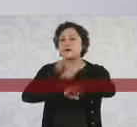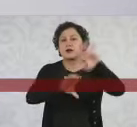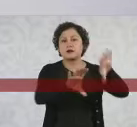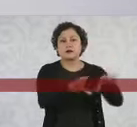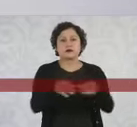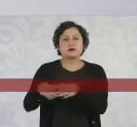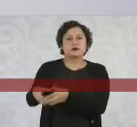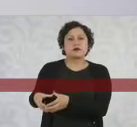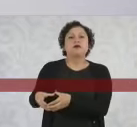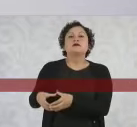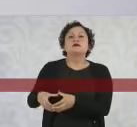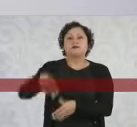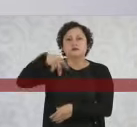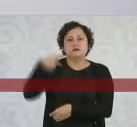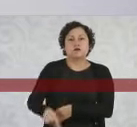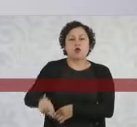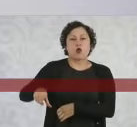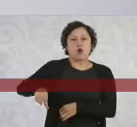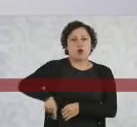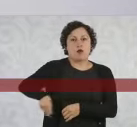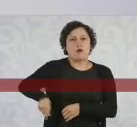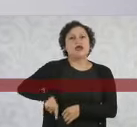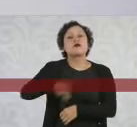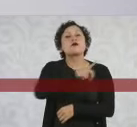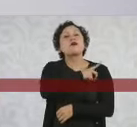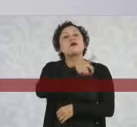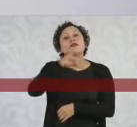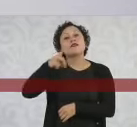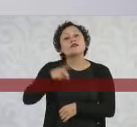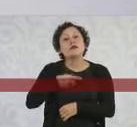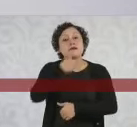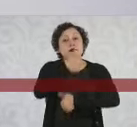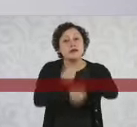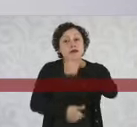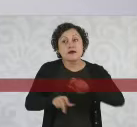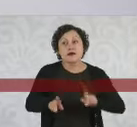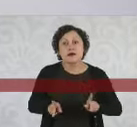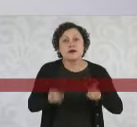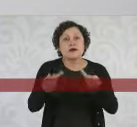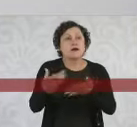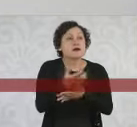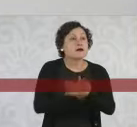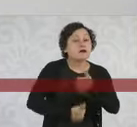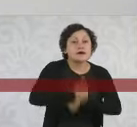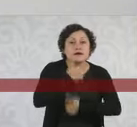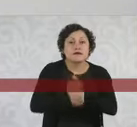mercado su principal función, sino el servicio público.